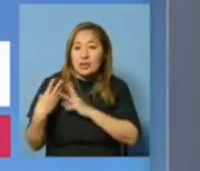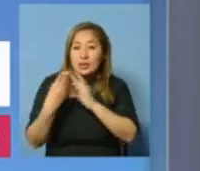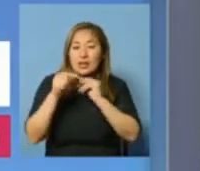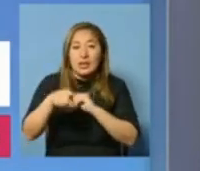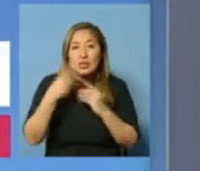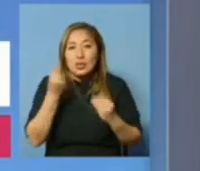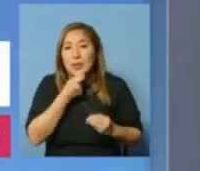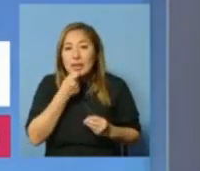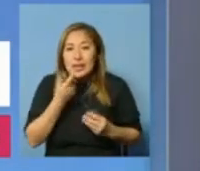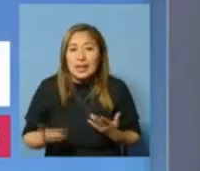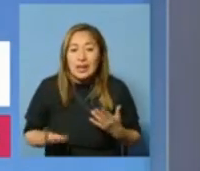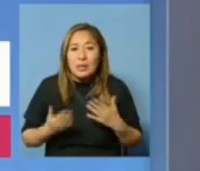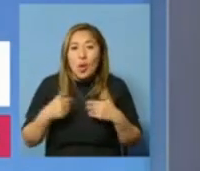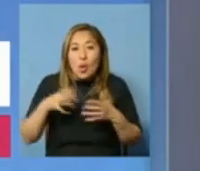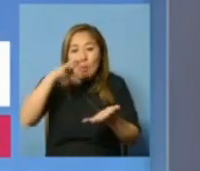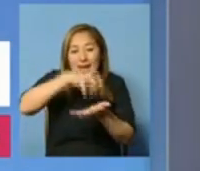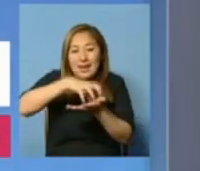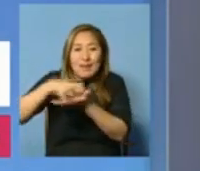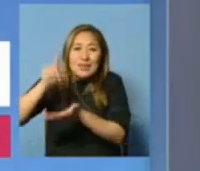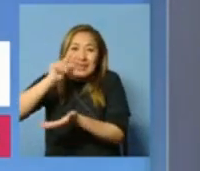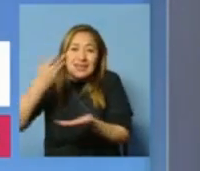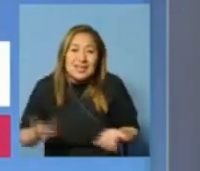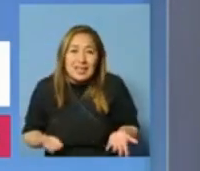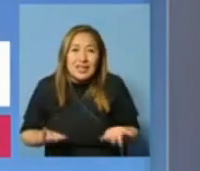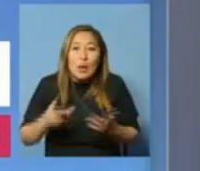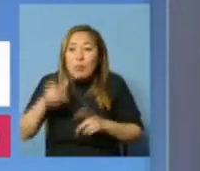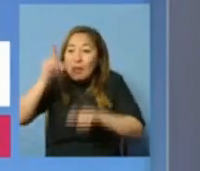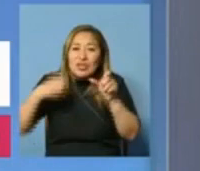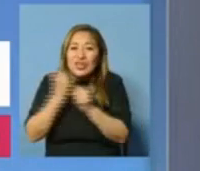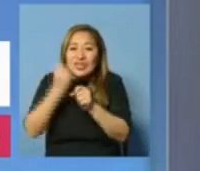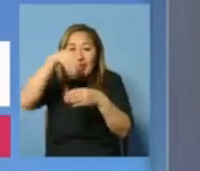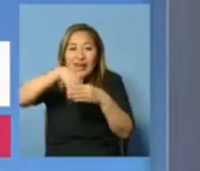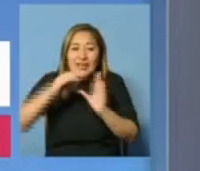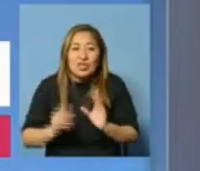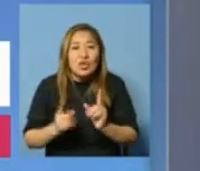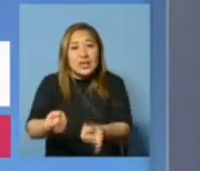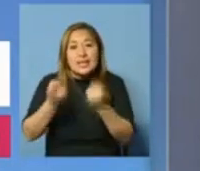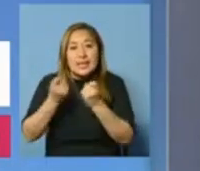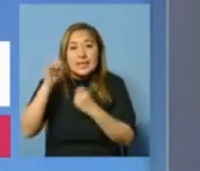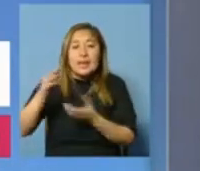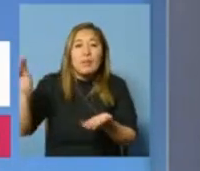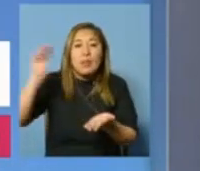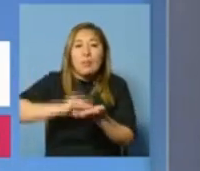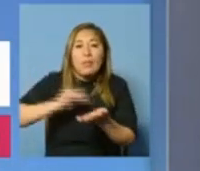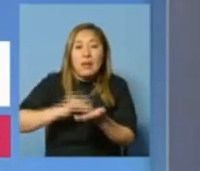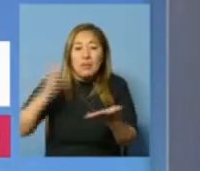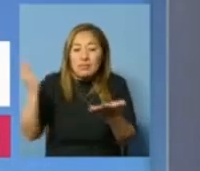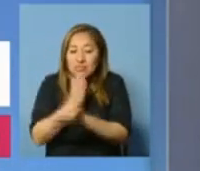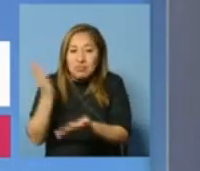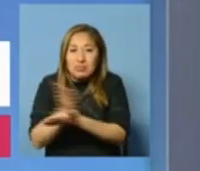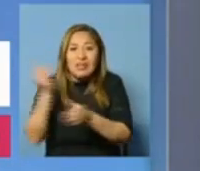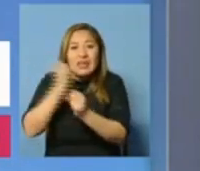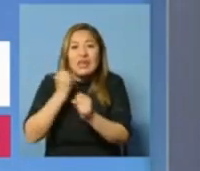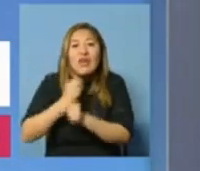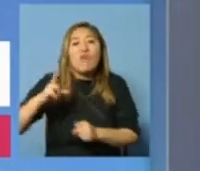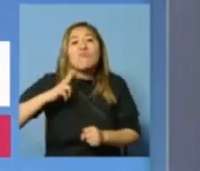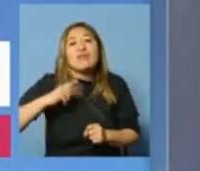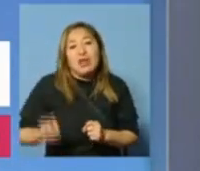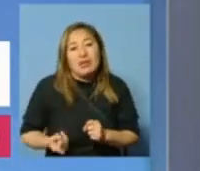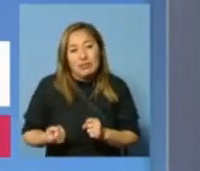contribuciones, por ejemplo, para nuestras pequeñas y medianas empresas, por sus empleados. Necesitamos tener mayor generación de trabajos